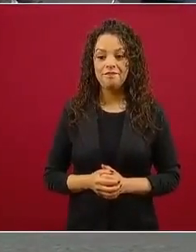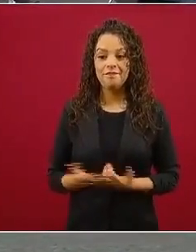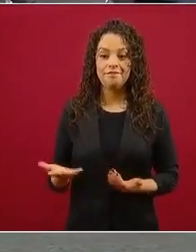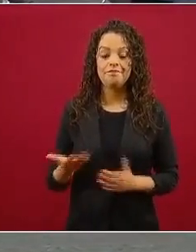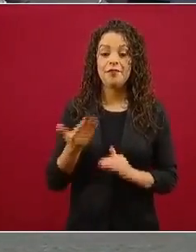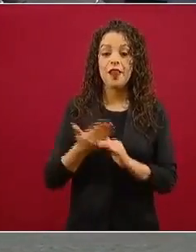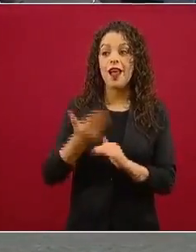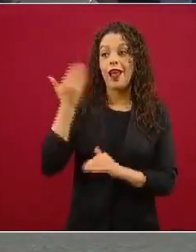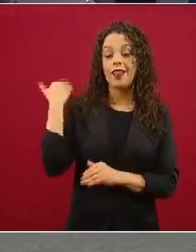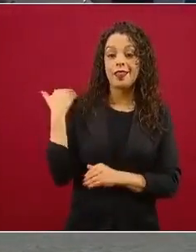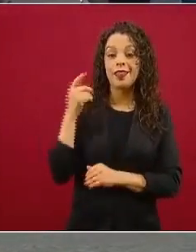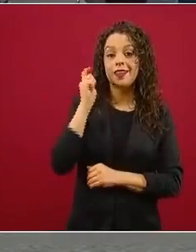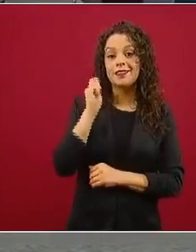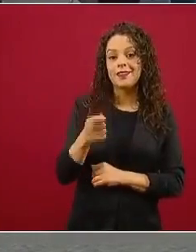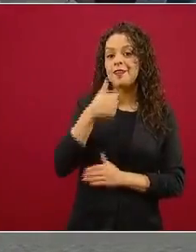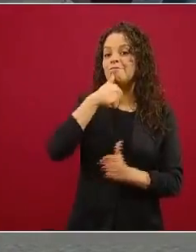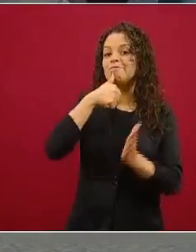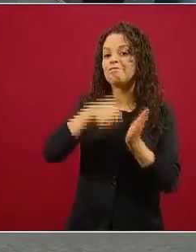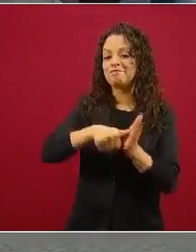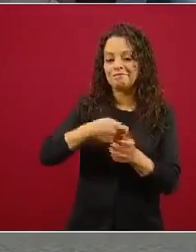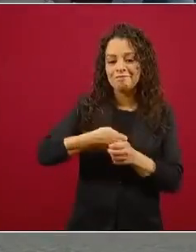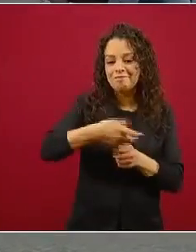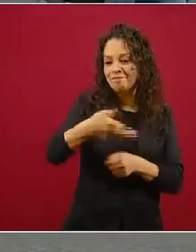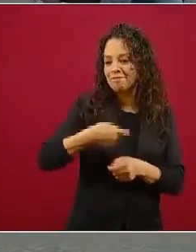era el telegrama.